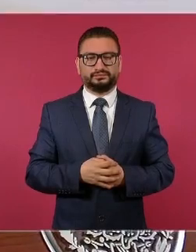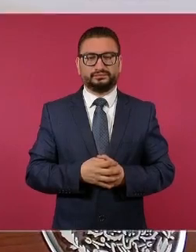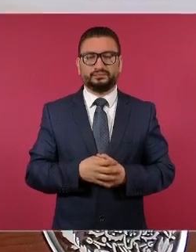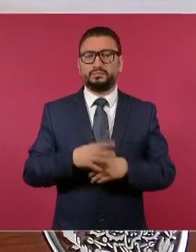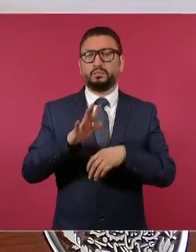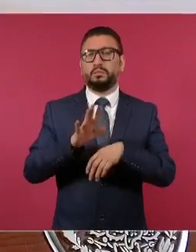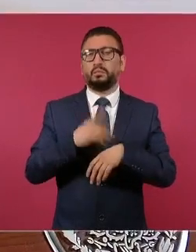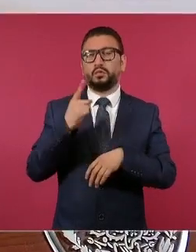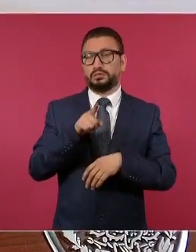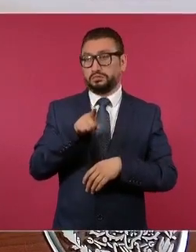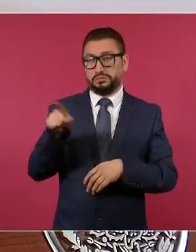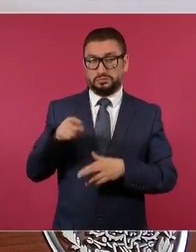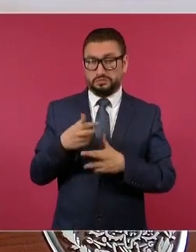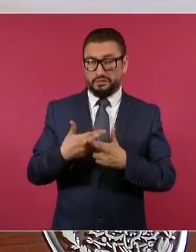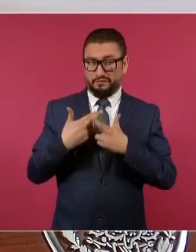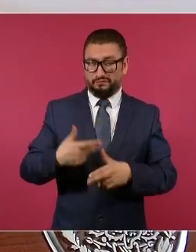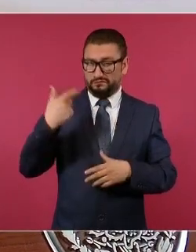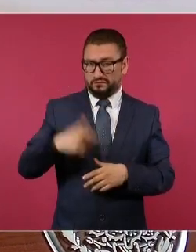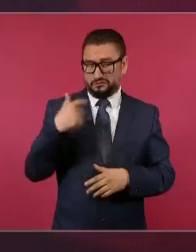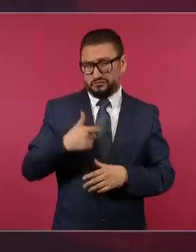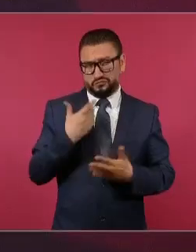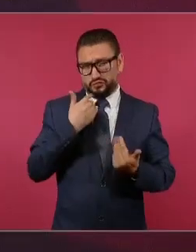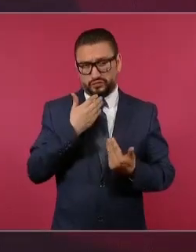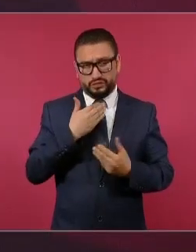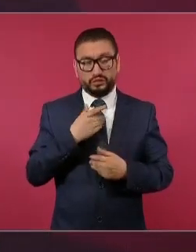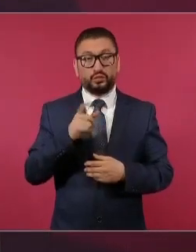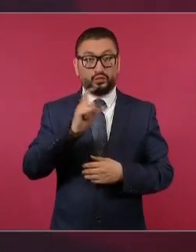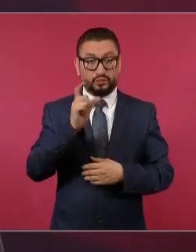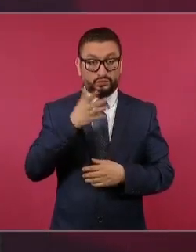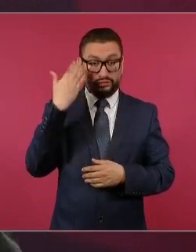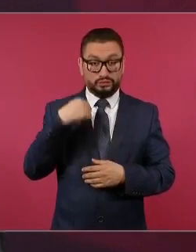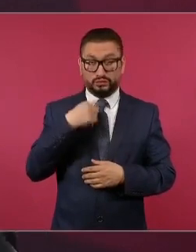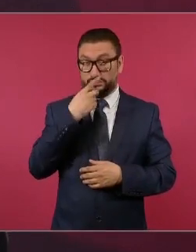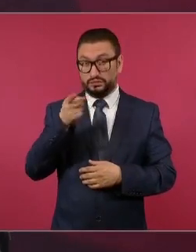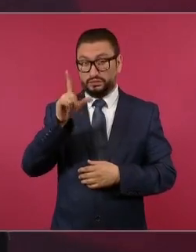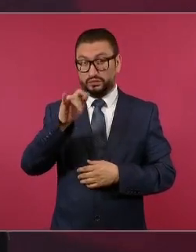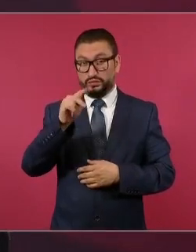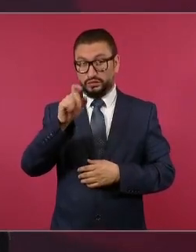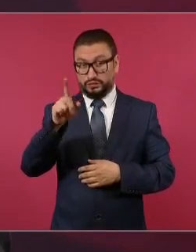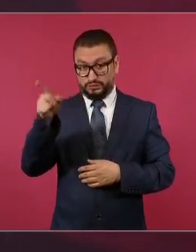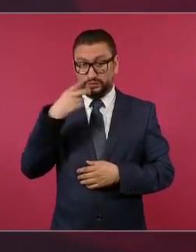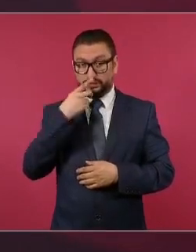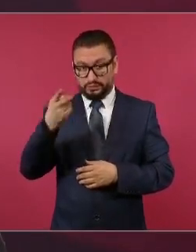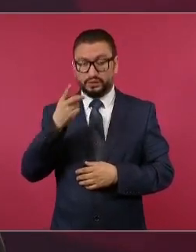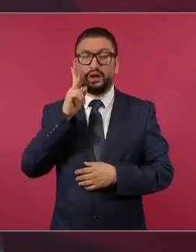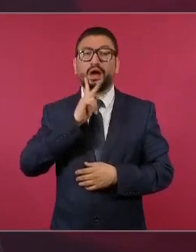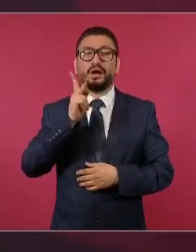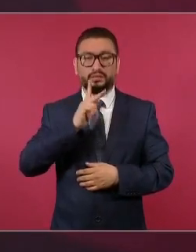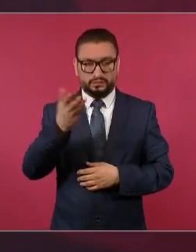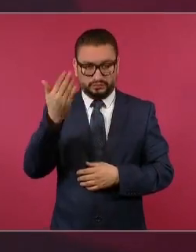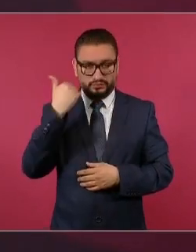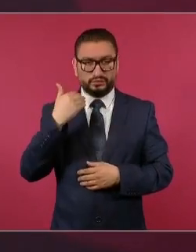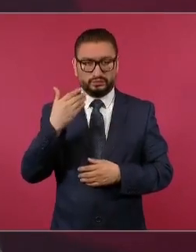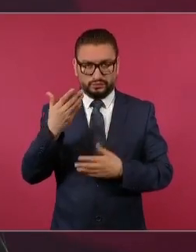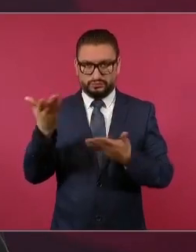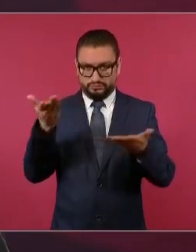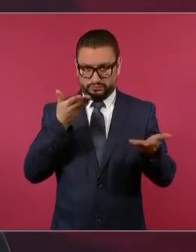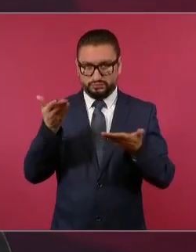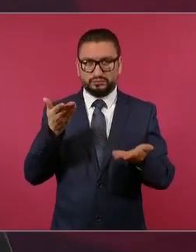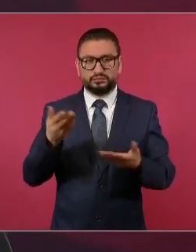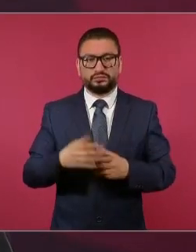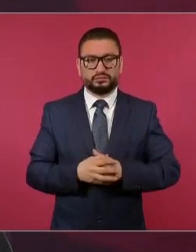no son ricos. Tan es así que cuando le dije a Loret, a ver, vamos a cambiar